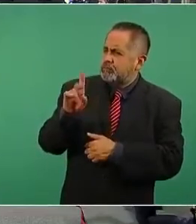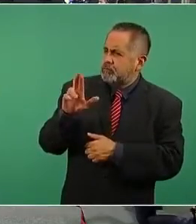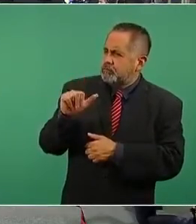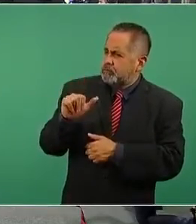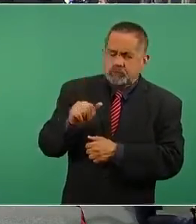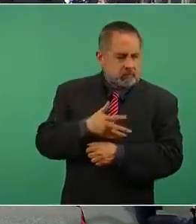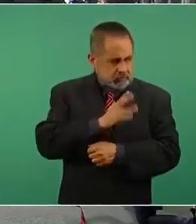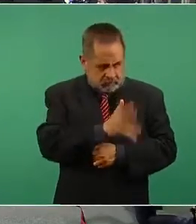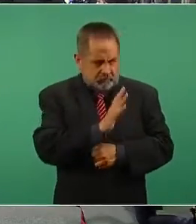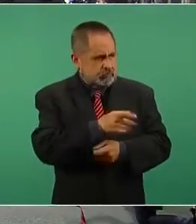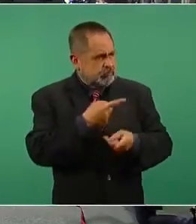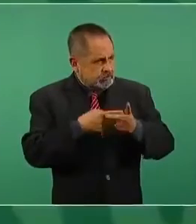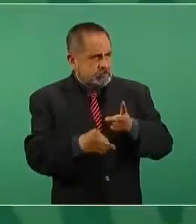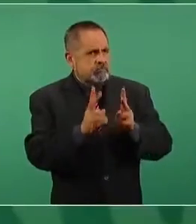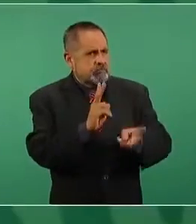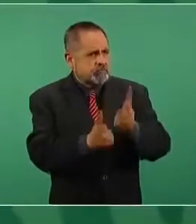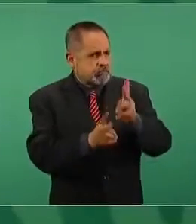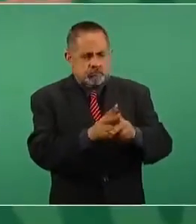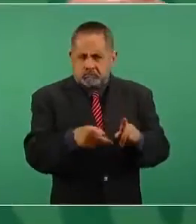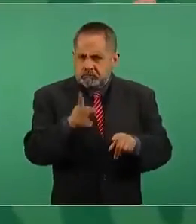mismo.